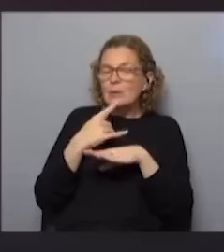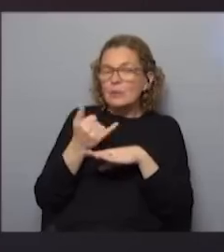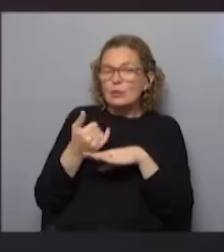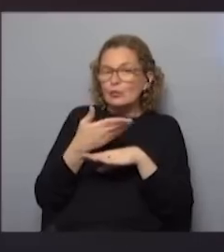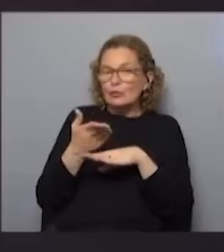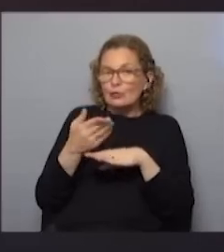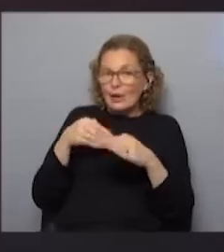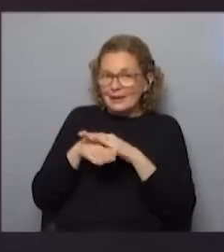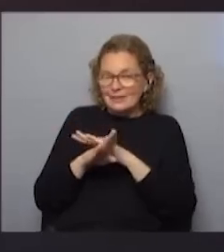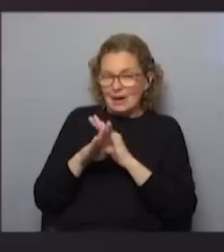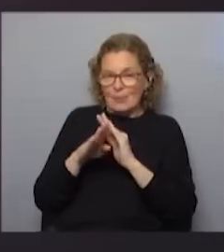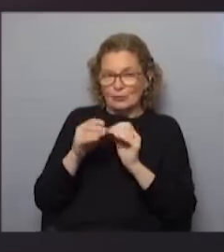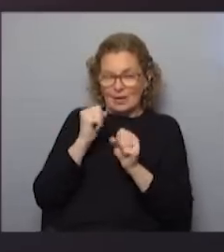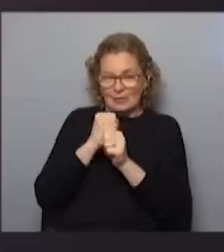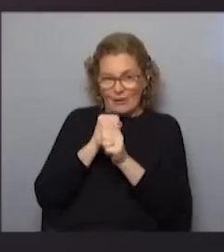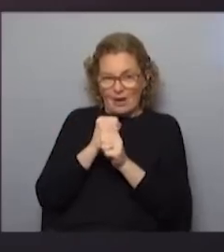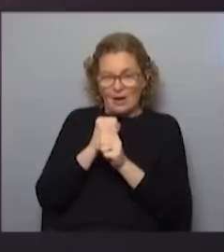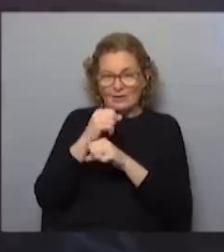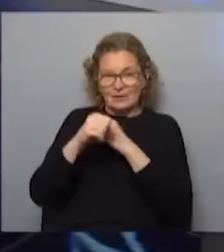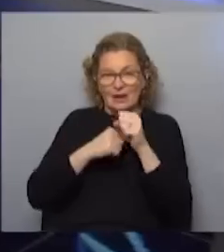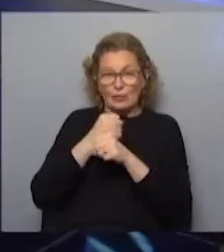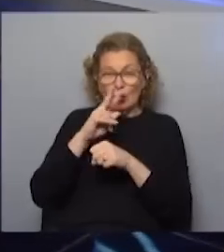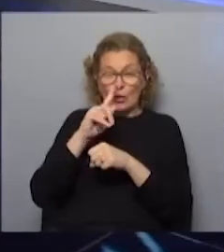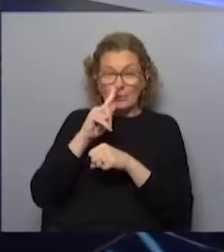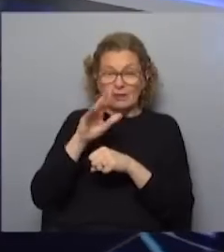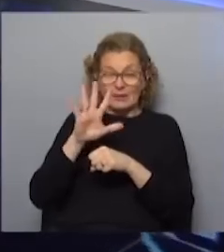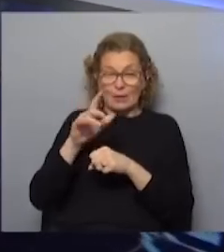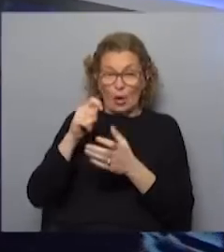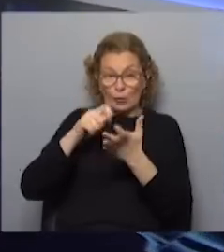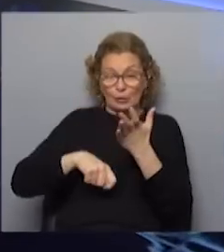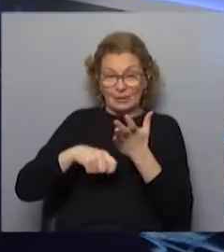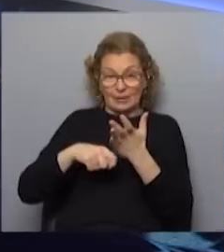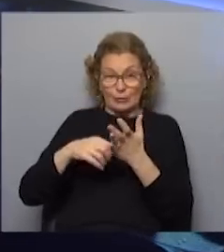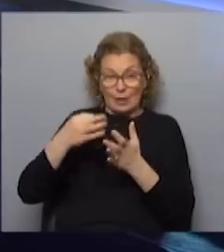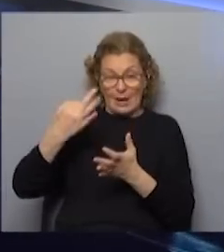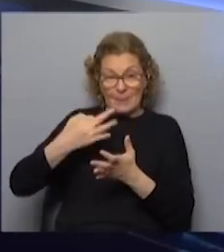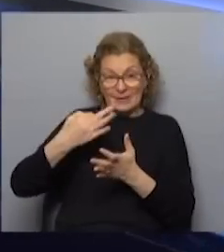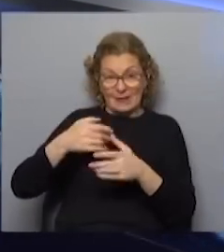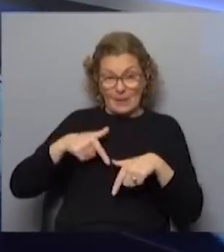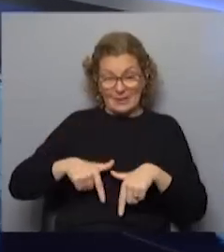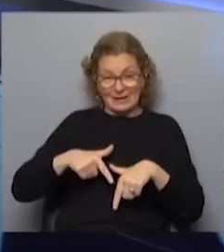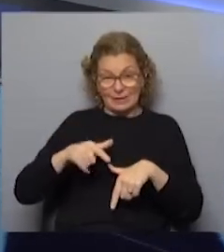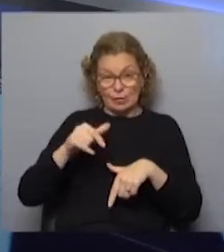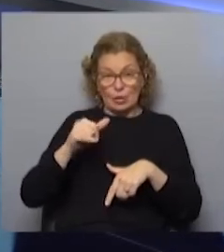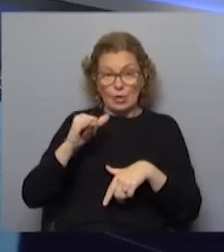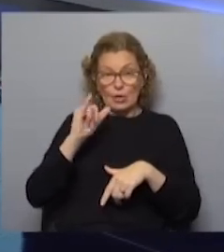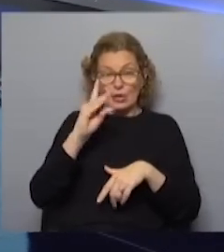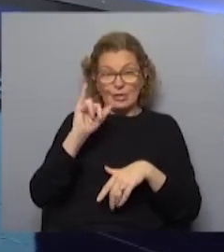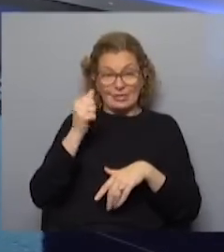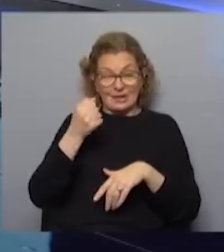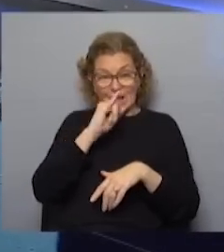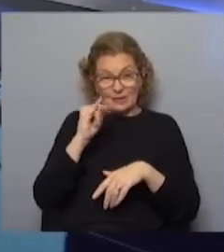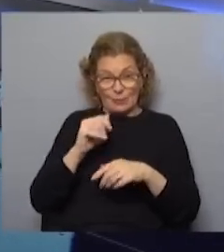las cuales nosotros accedimos este a trabajar a partir del año 2005 con una autorización especial del entonces ministro José Díaz y esas preguntas fueron